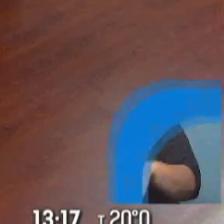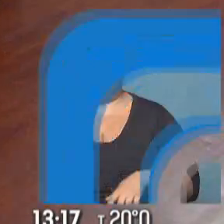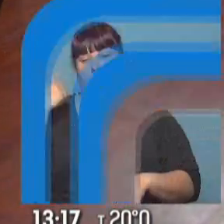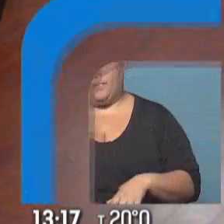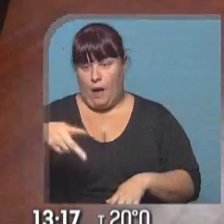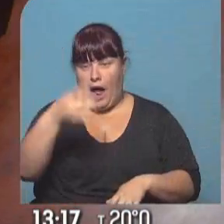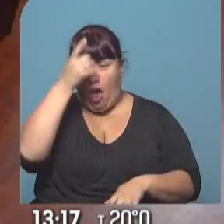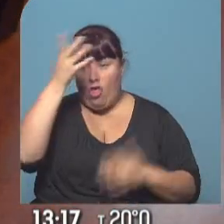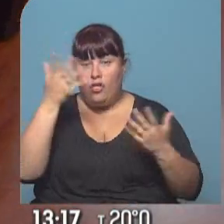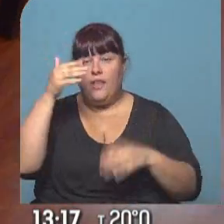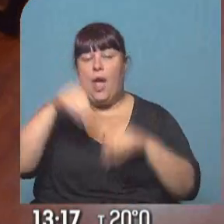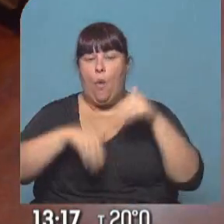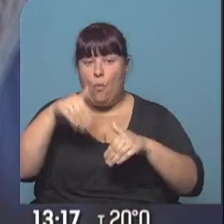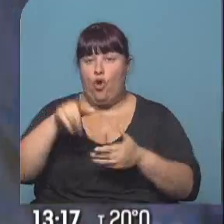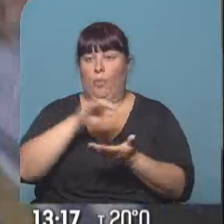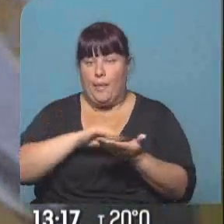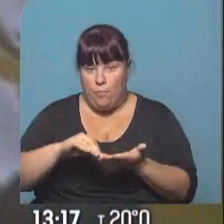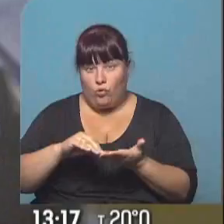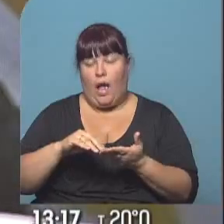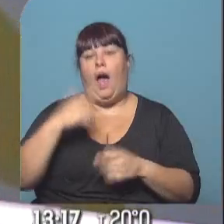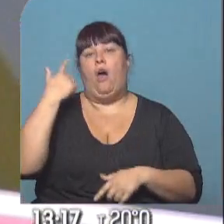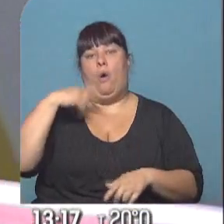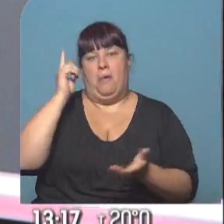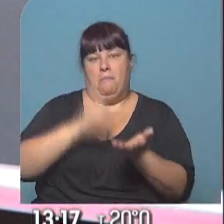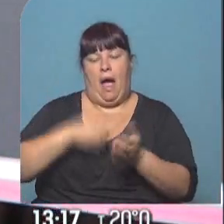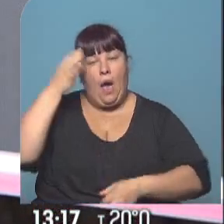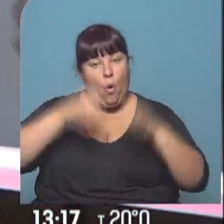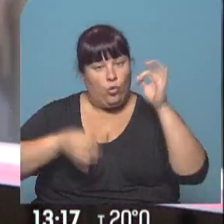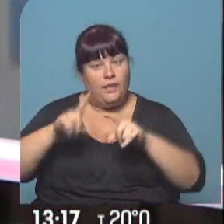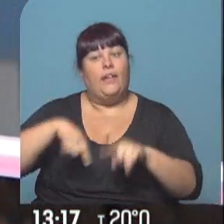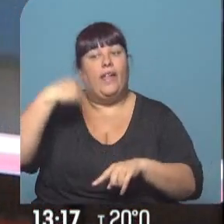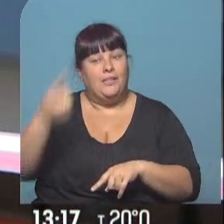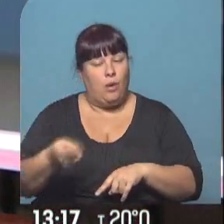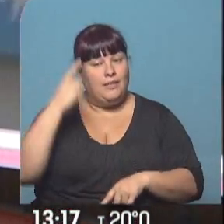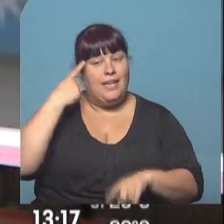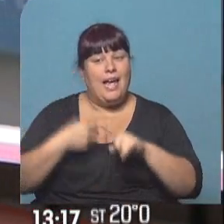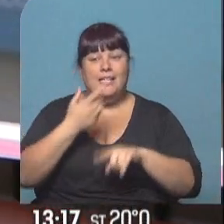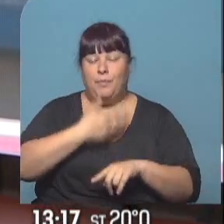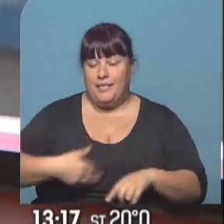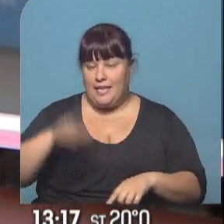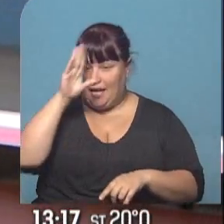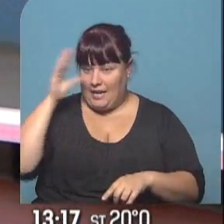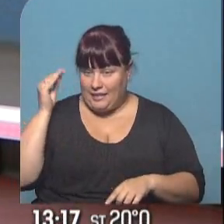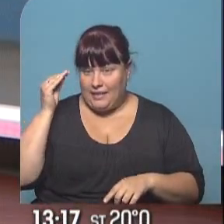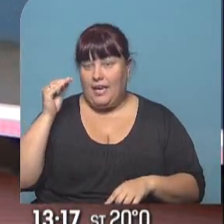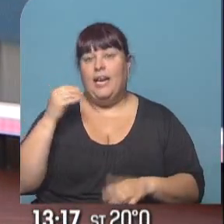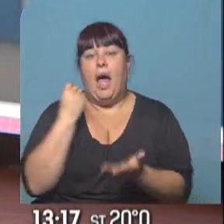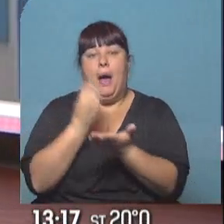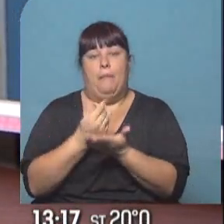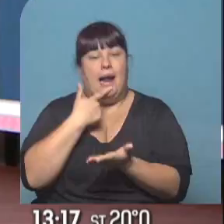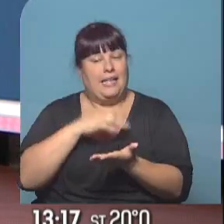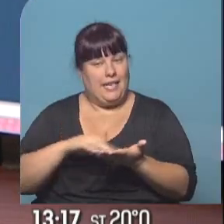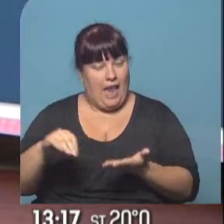A 12 días de las elecciones legislativas y un día después de la disposición de la justicia, la expresidenta Cristina Fernández, candidata